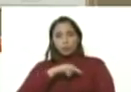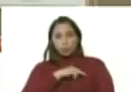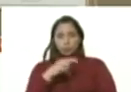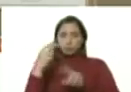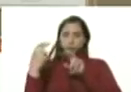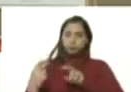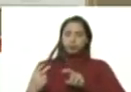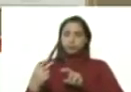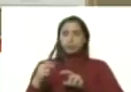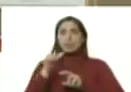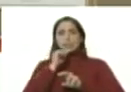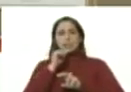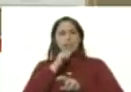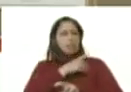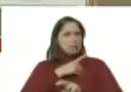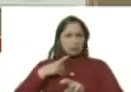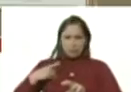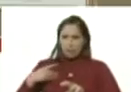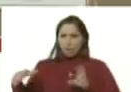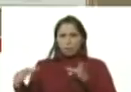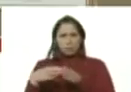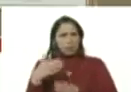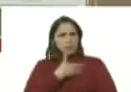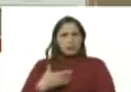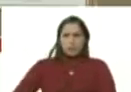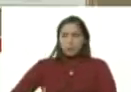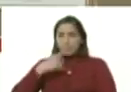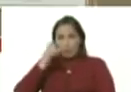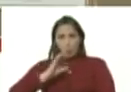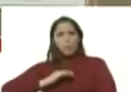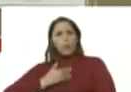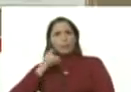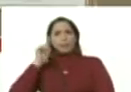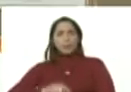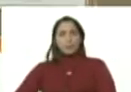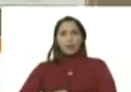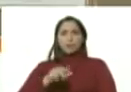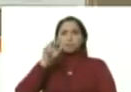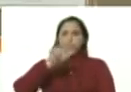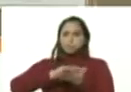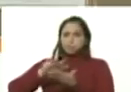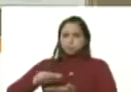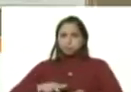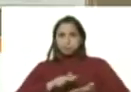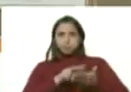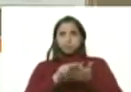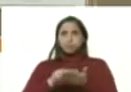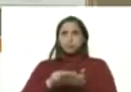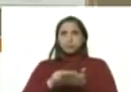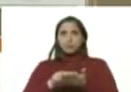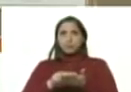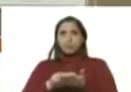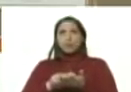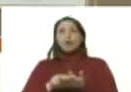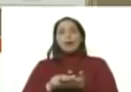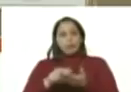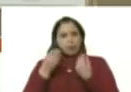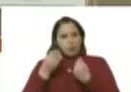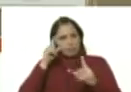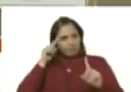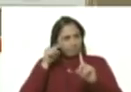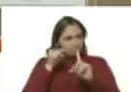con quien desee reunirse, con el presidente Maduro, y pueda también aportar desde la posición,